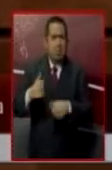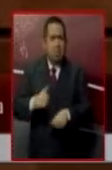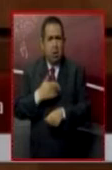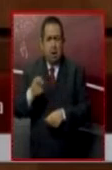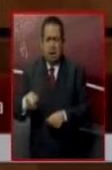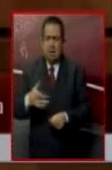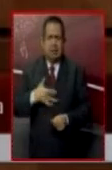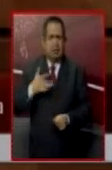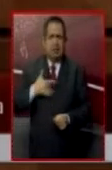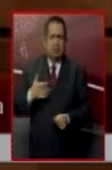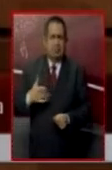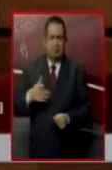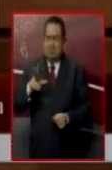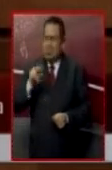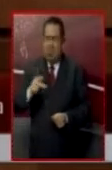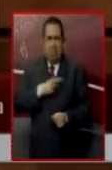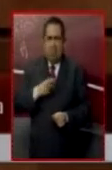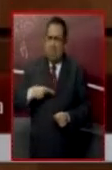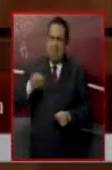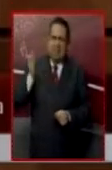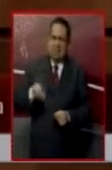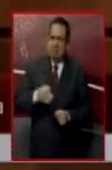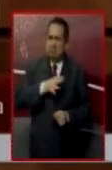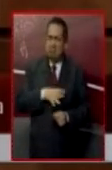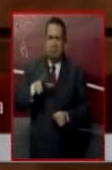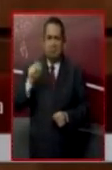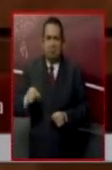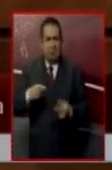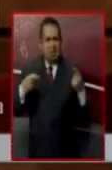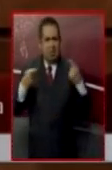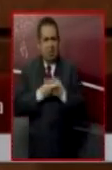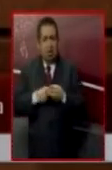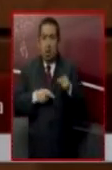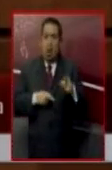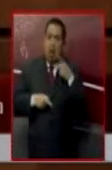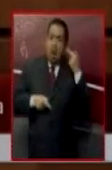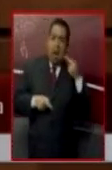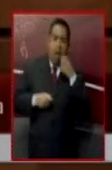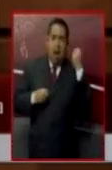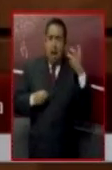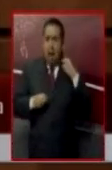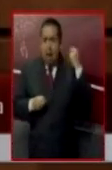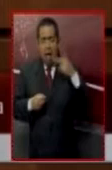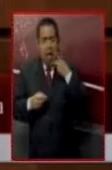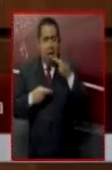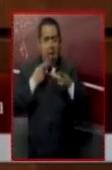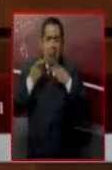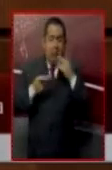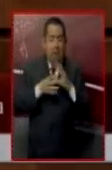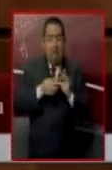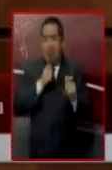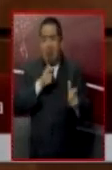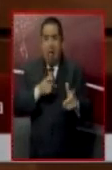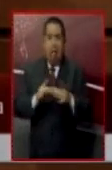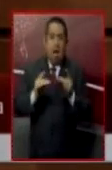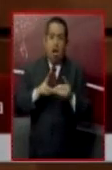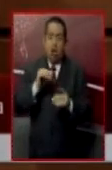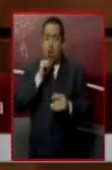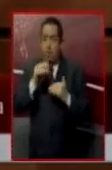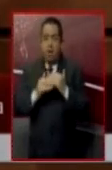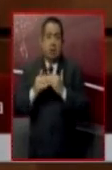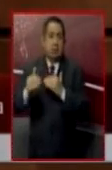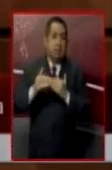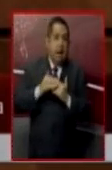nos parece inaceptable y además contradictorio con todo el discurso merolico que han traído de que no van a aumentar